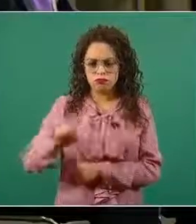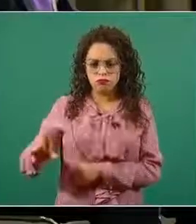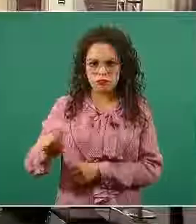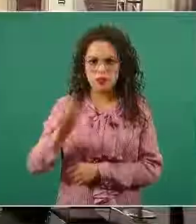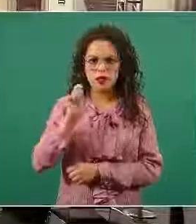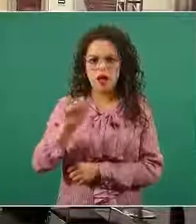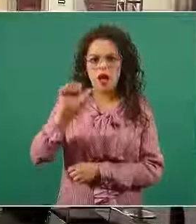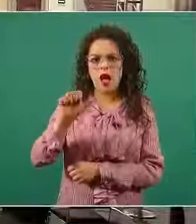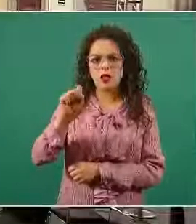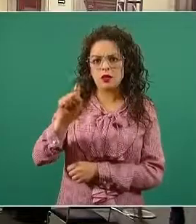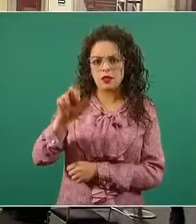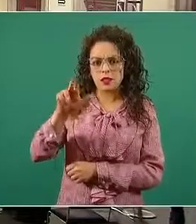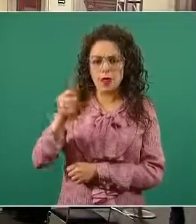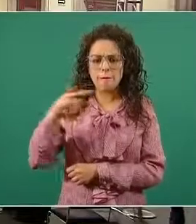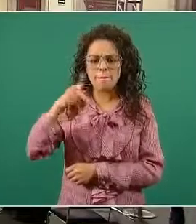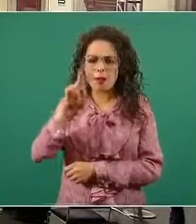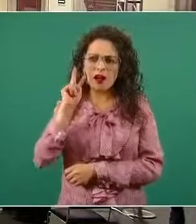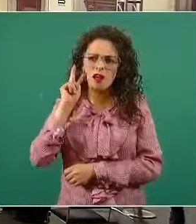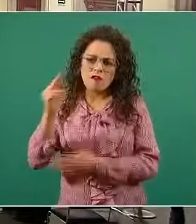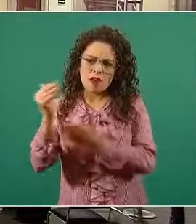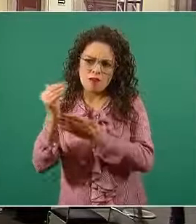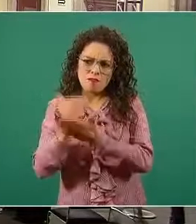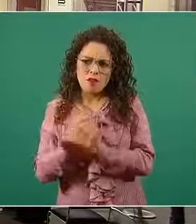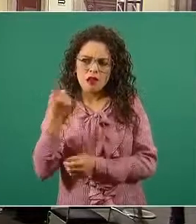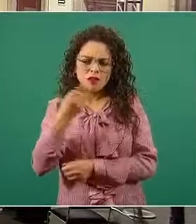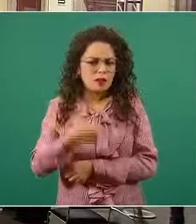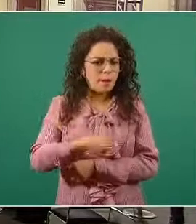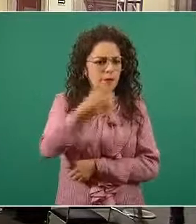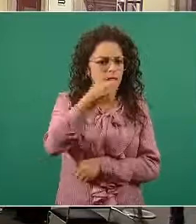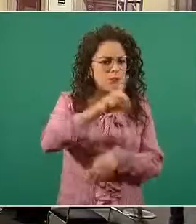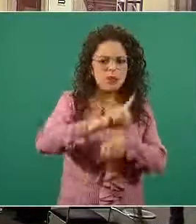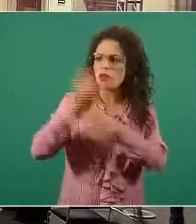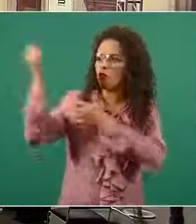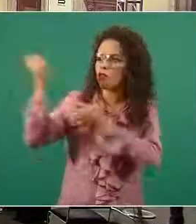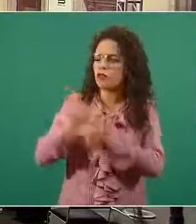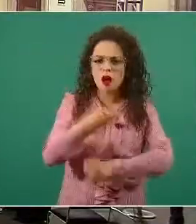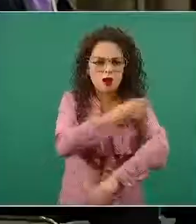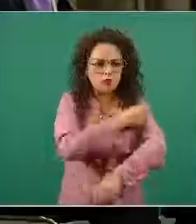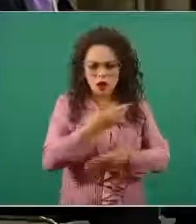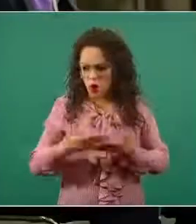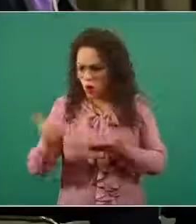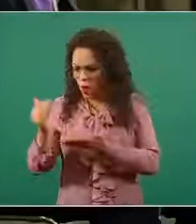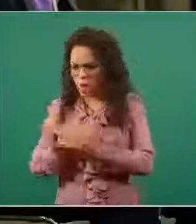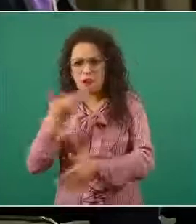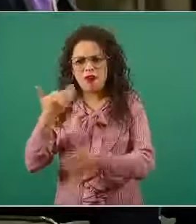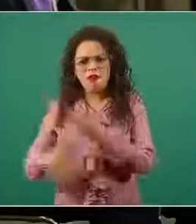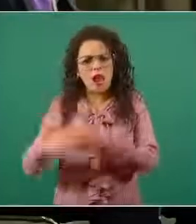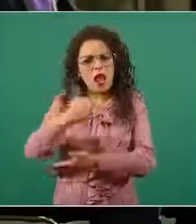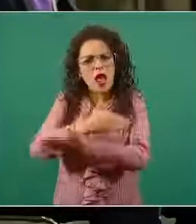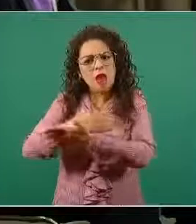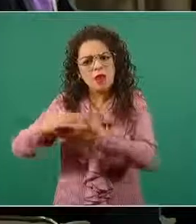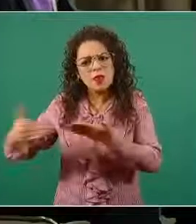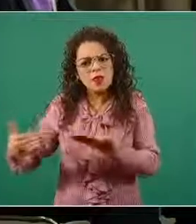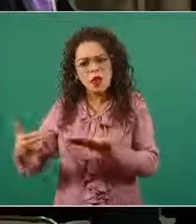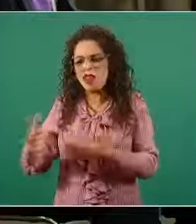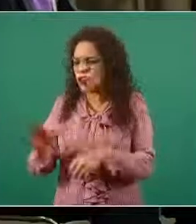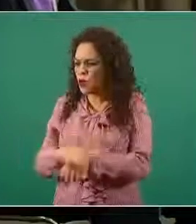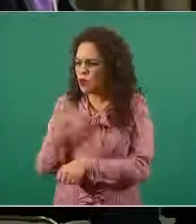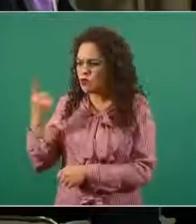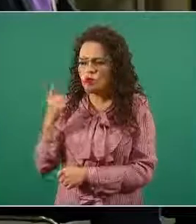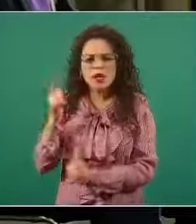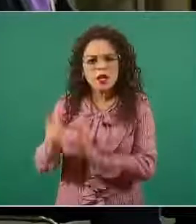vemos una disminución conforme a los primeros días, ¿no? Entonces, todavía falta como cerca de la mitad del lote. Entonces, ¿por qué se ha ido